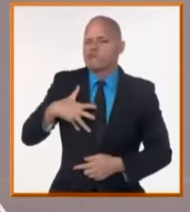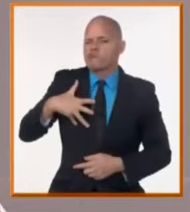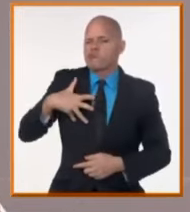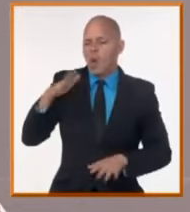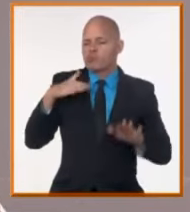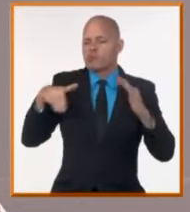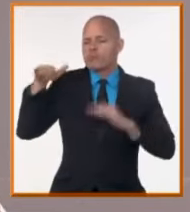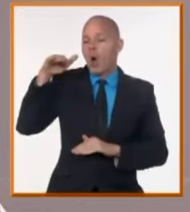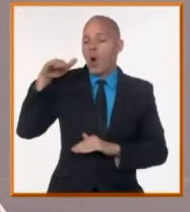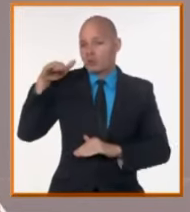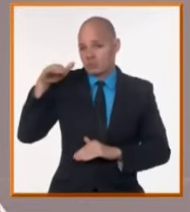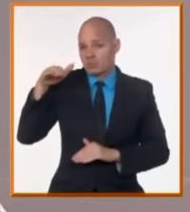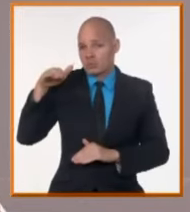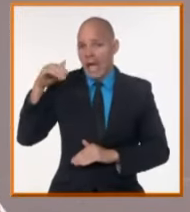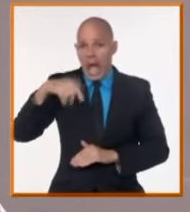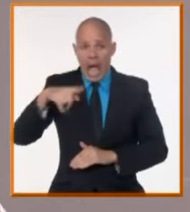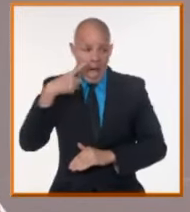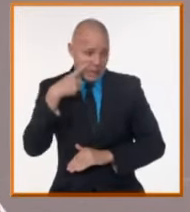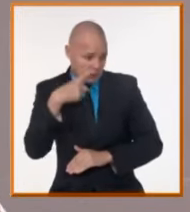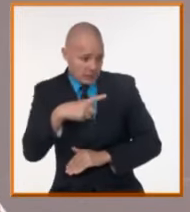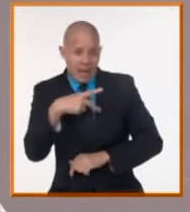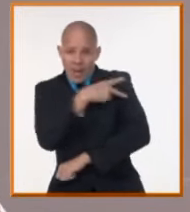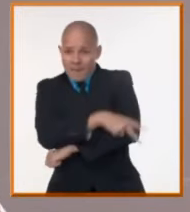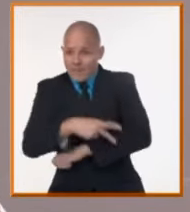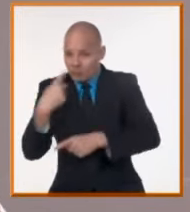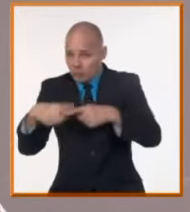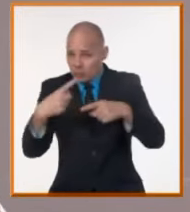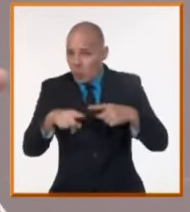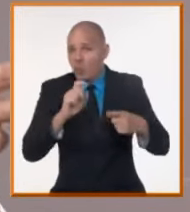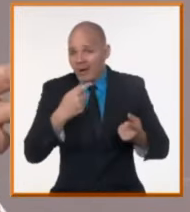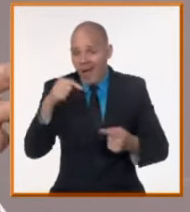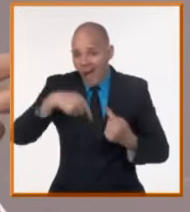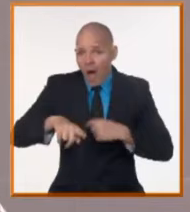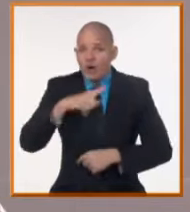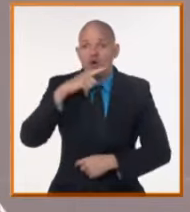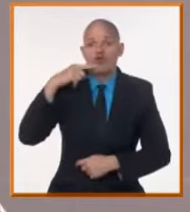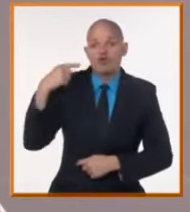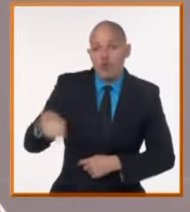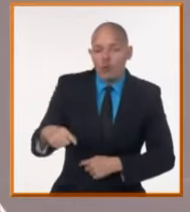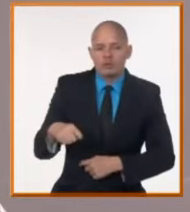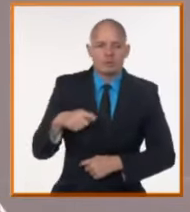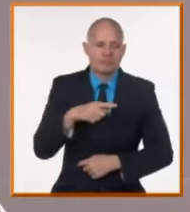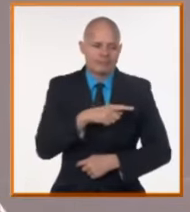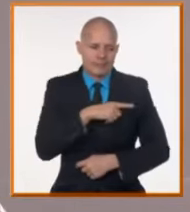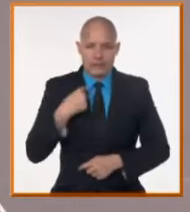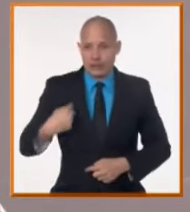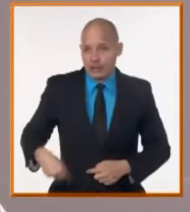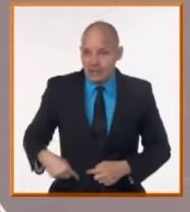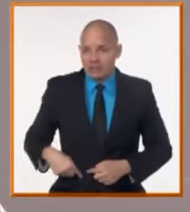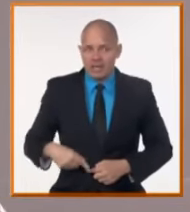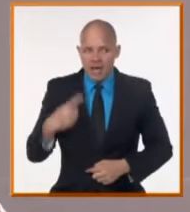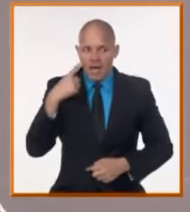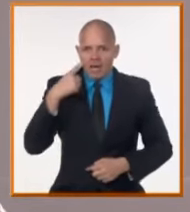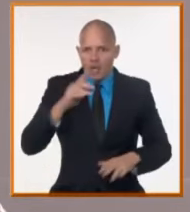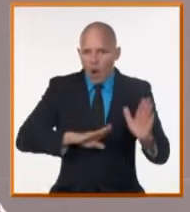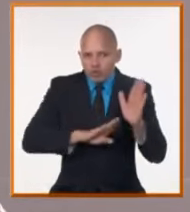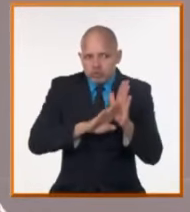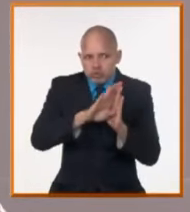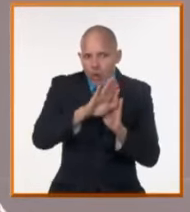potencias emergentes, se les suele llamar, ¿no? China y Rusia hoy día, una más con acento económico y otra quizás más con